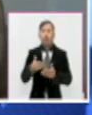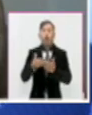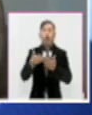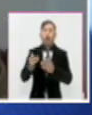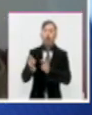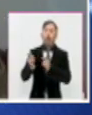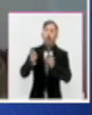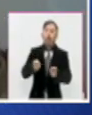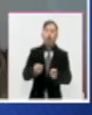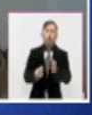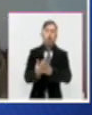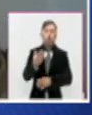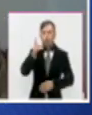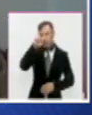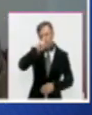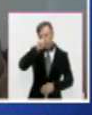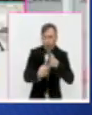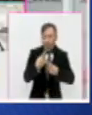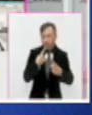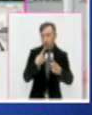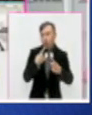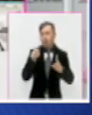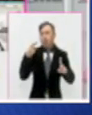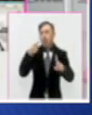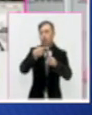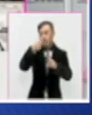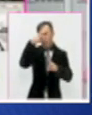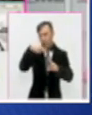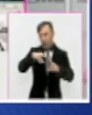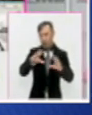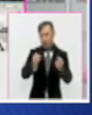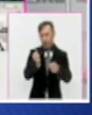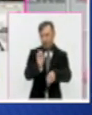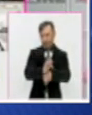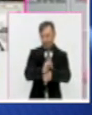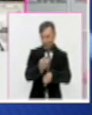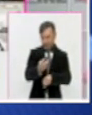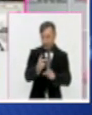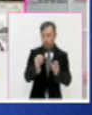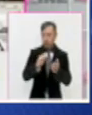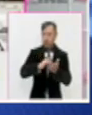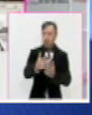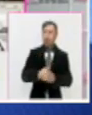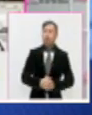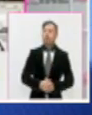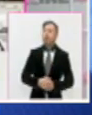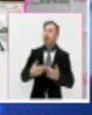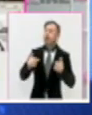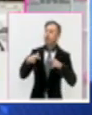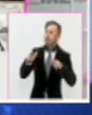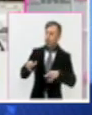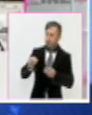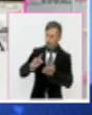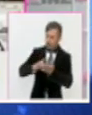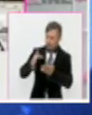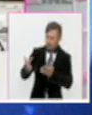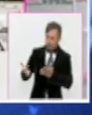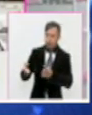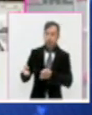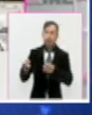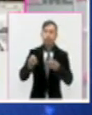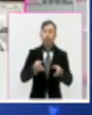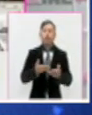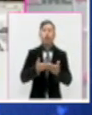crisis política de la elección en la que... Sí, cuando se cayó el sistema. Así es. Entonces, de